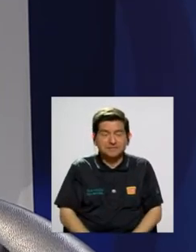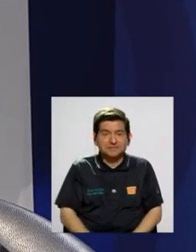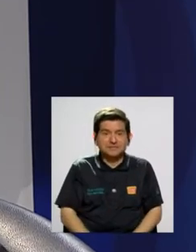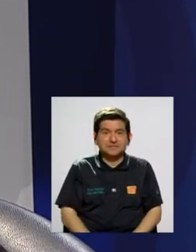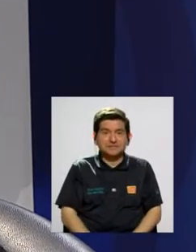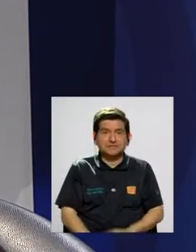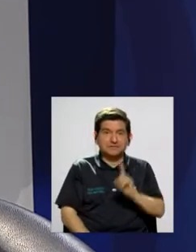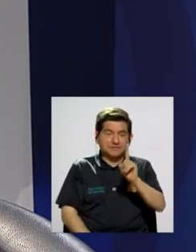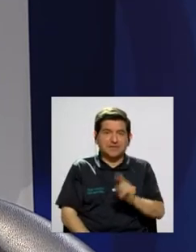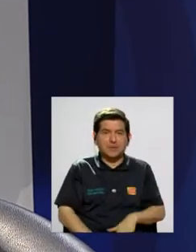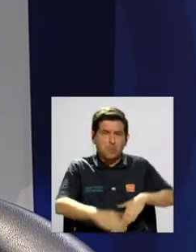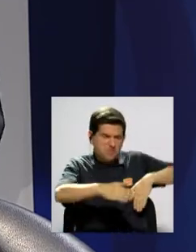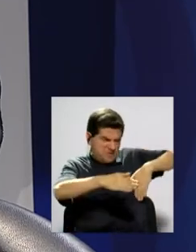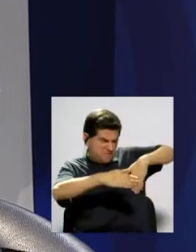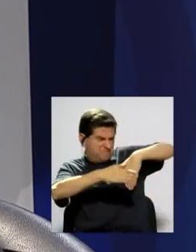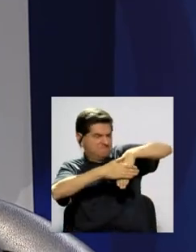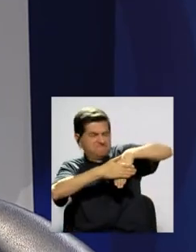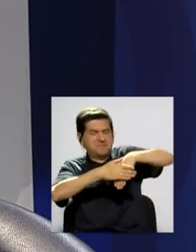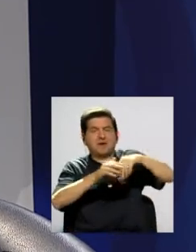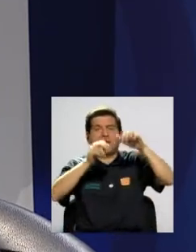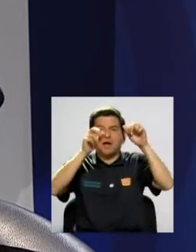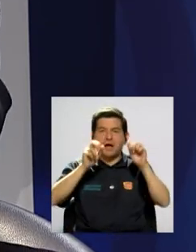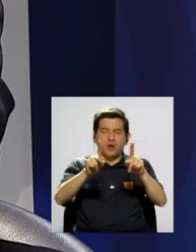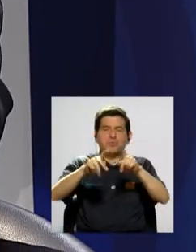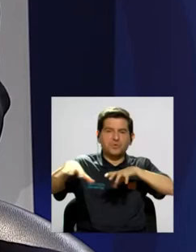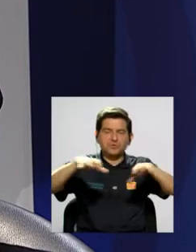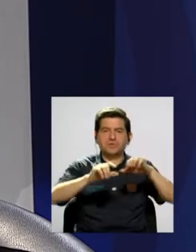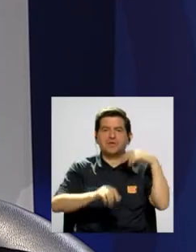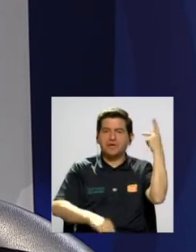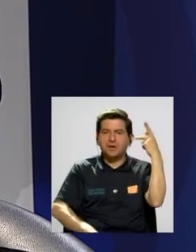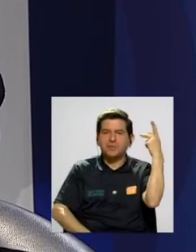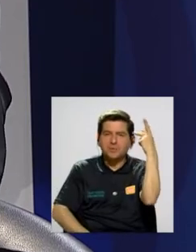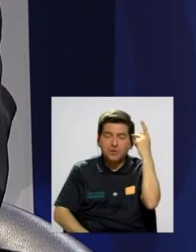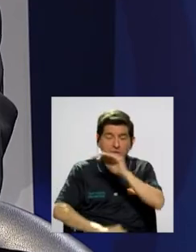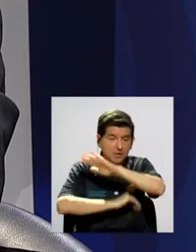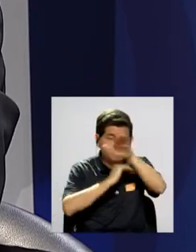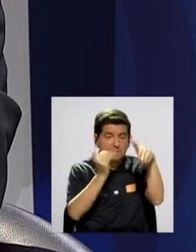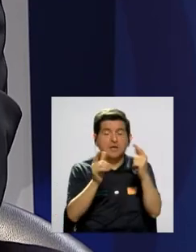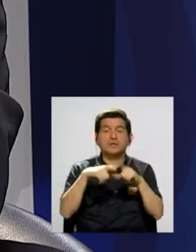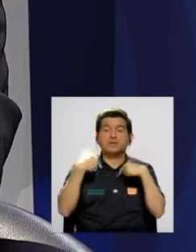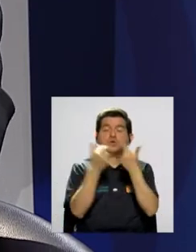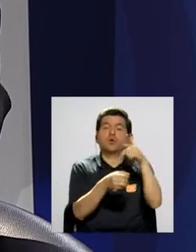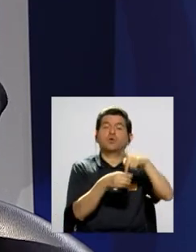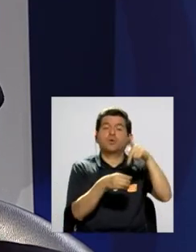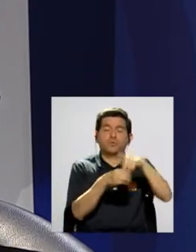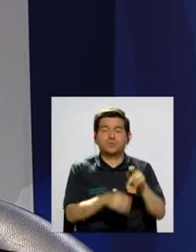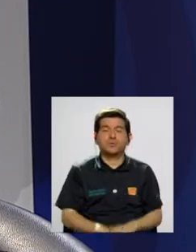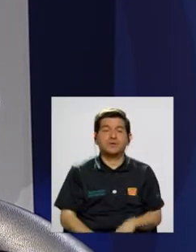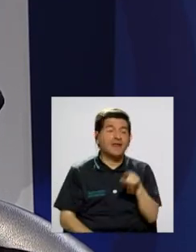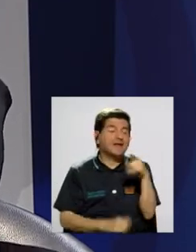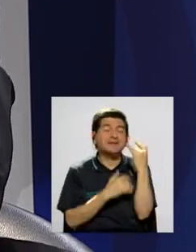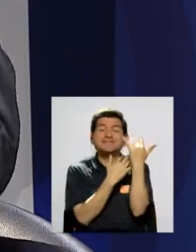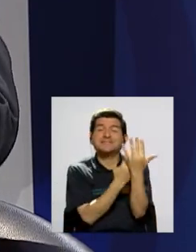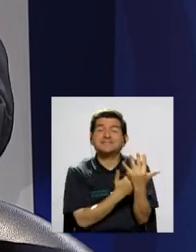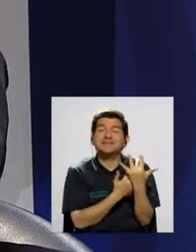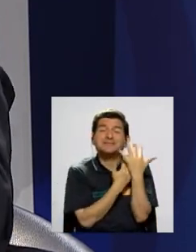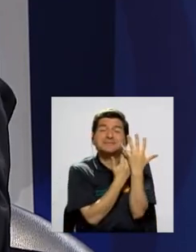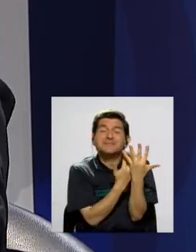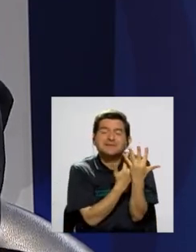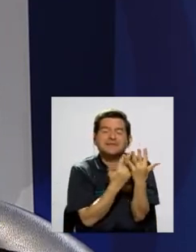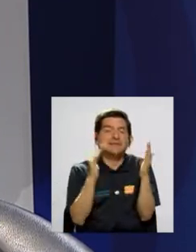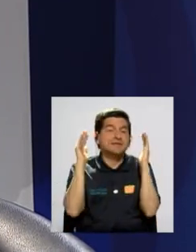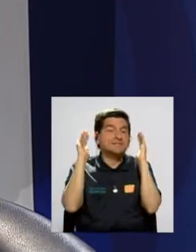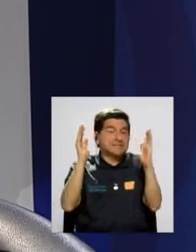muro de contención para las posibilidades de acción política de todos los sectores involucrados. Las expectativas ahí y